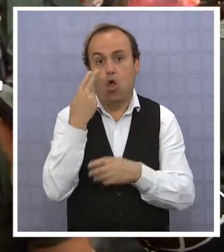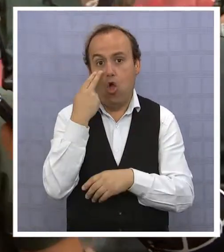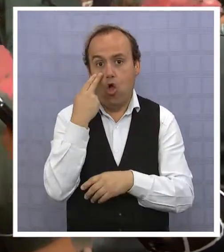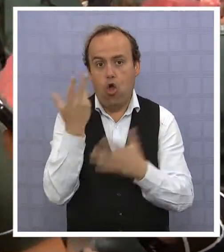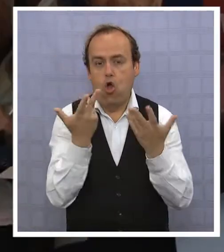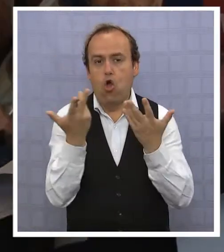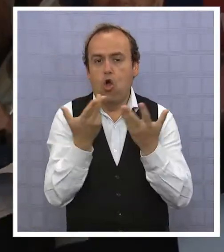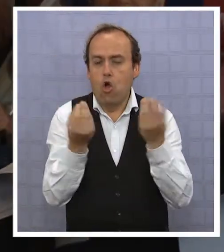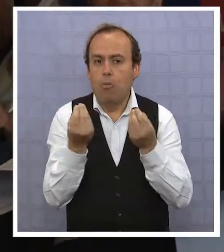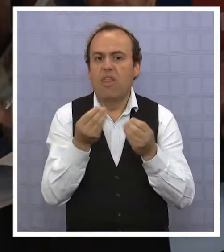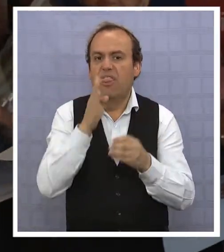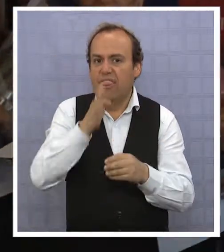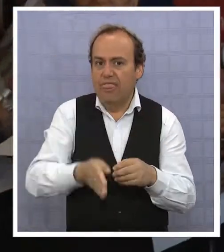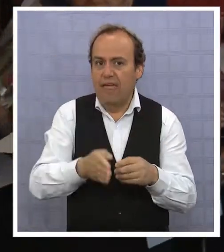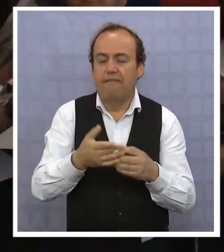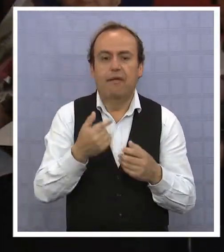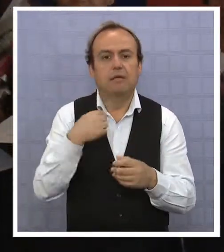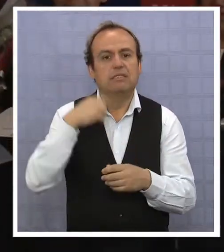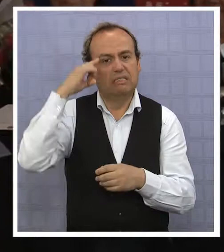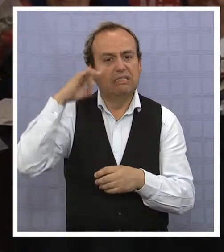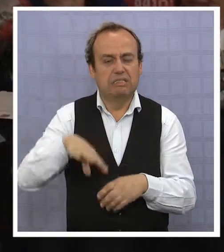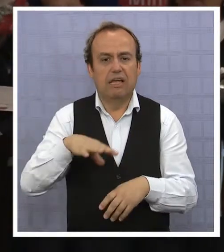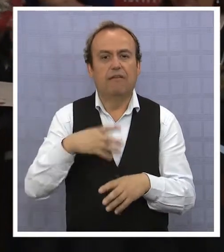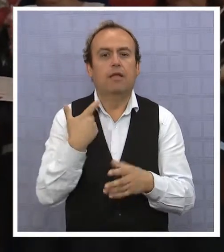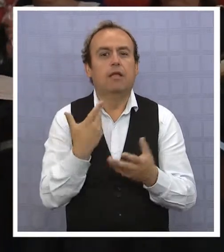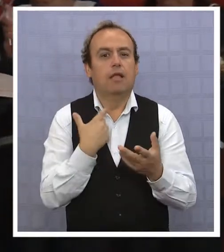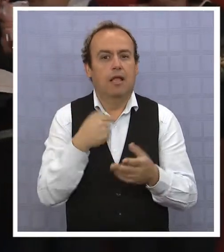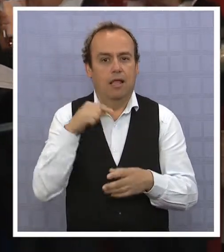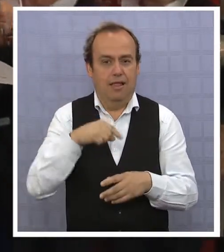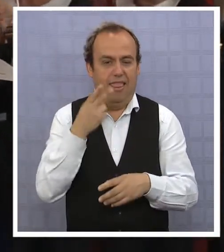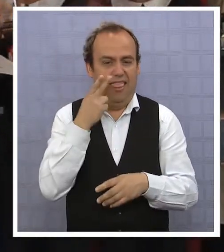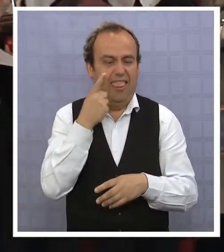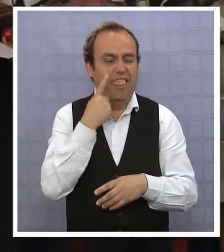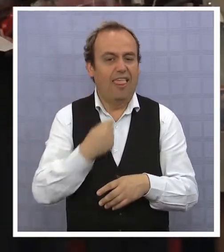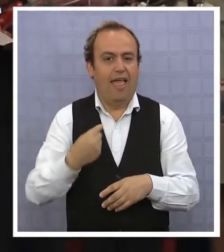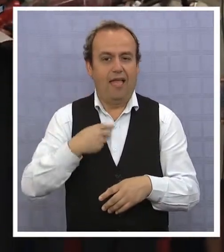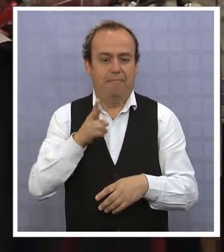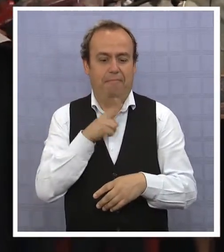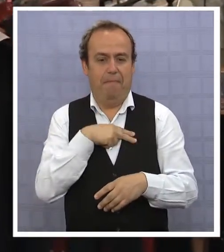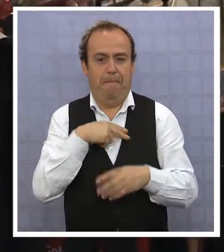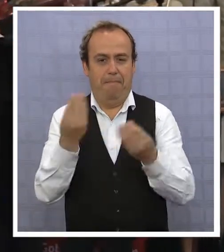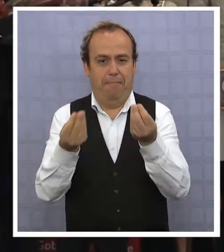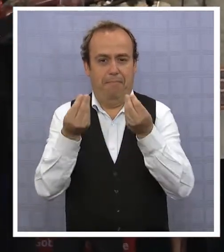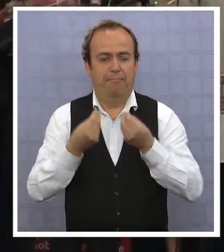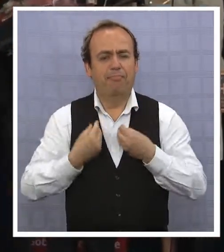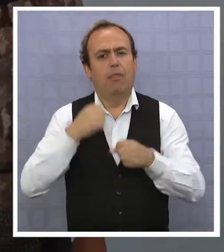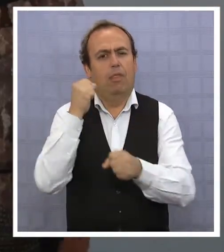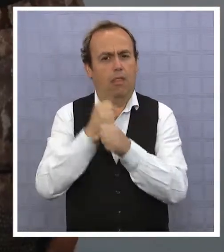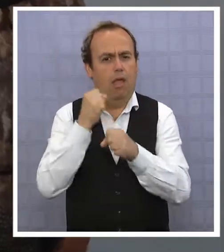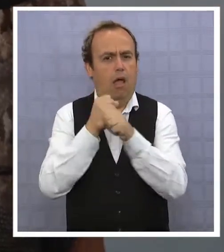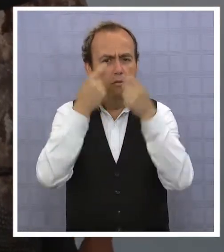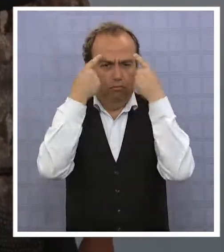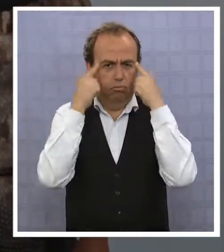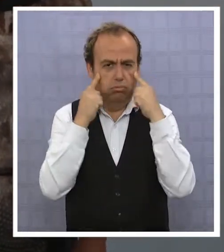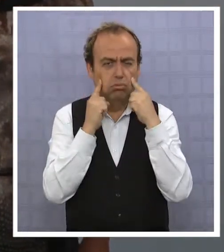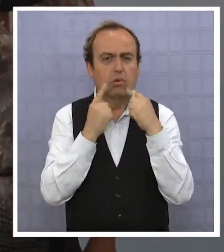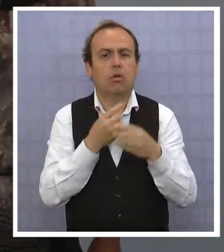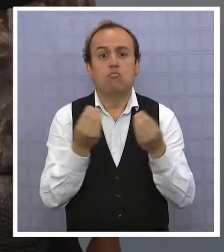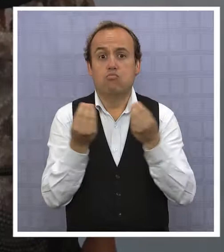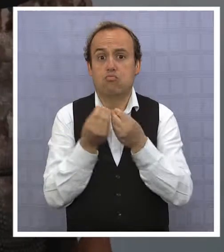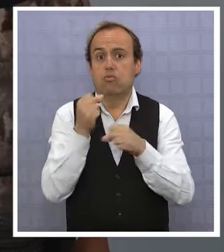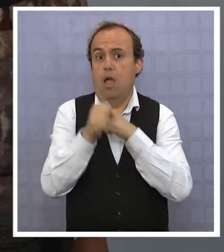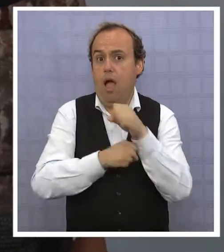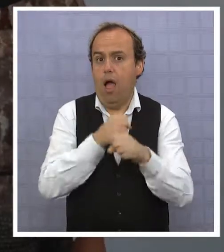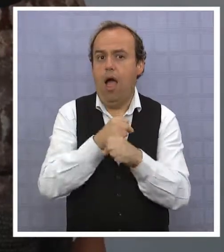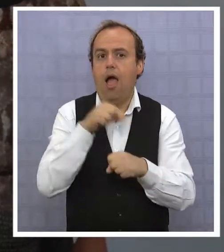y disposiciones que deben estar presentes. Las protagonistas de este día recibieron un reconocimiento por su ardua labor, sobre todo por años de